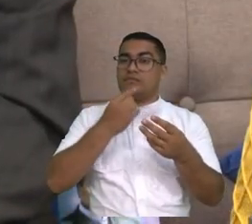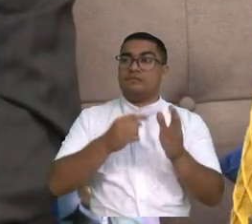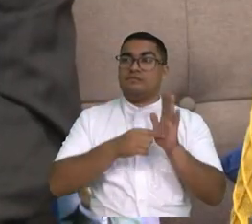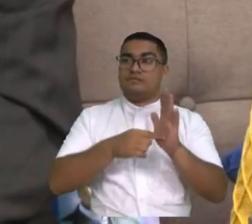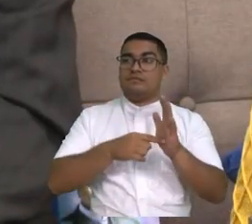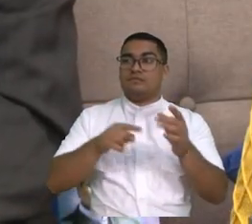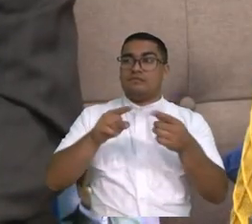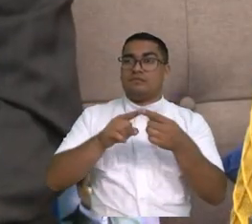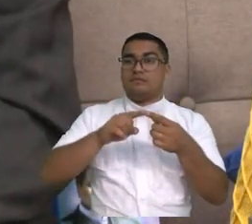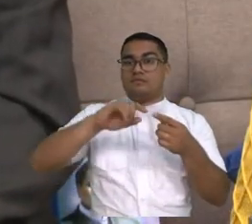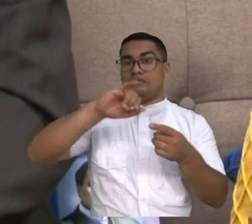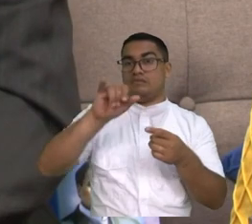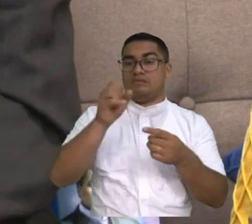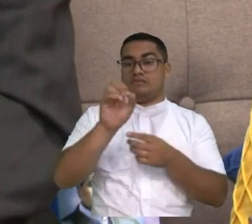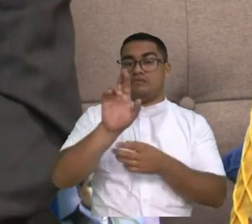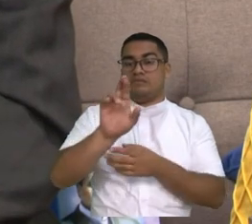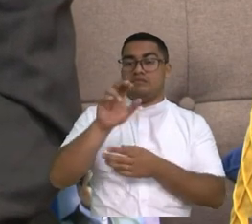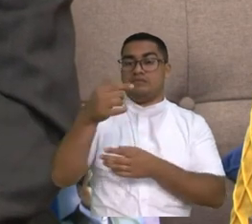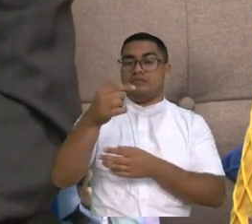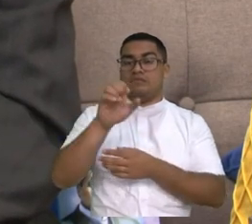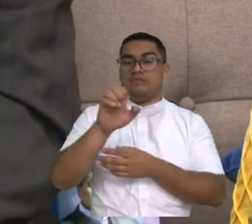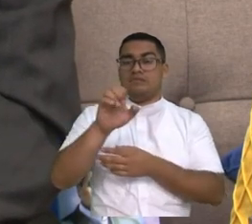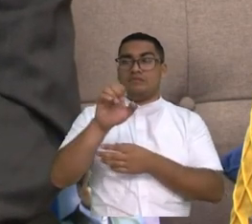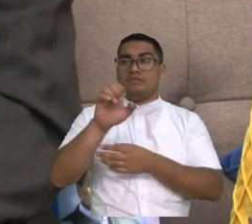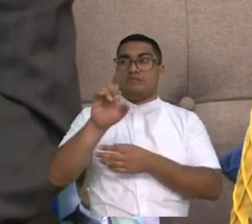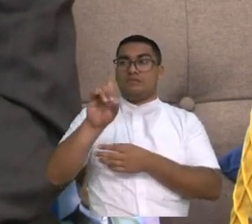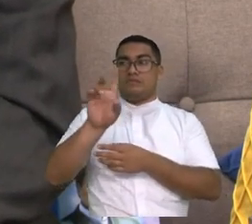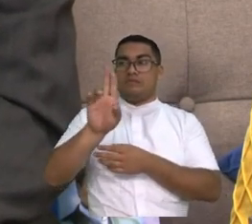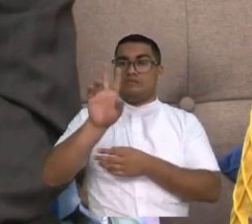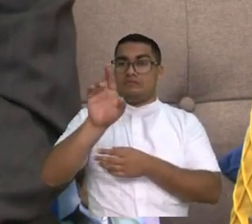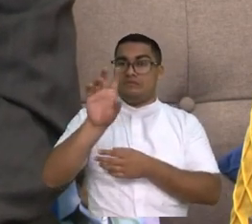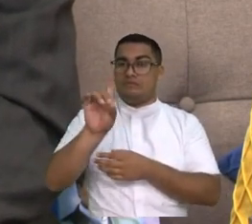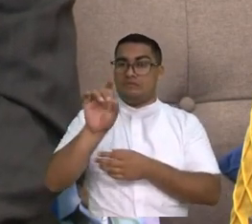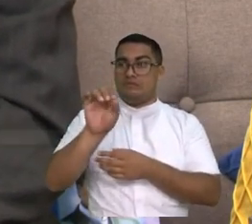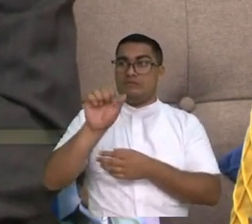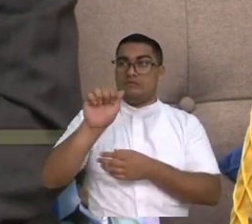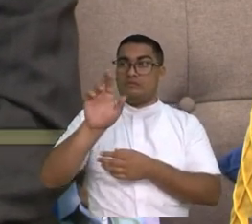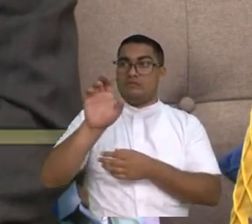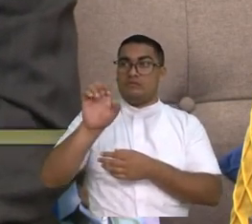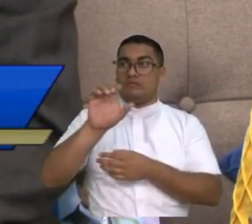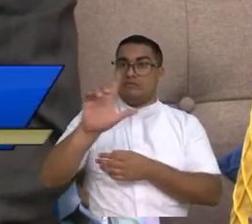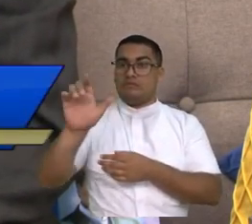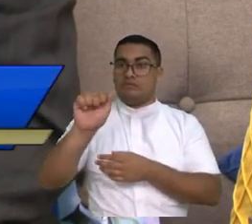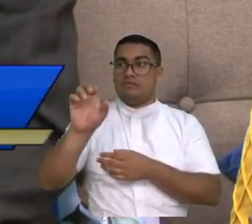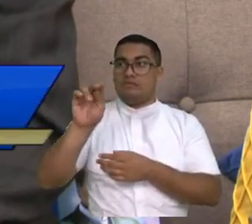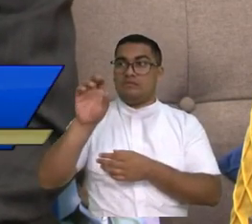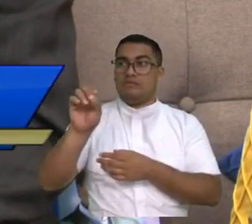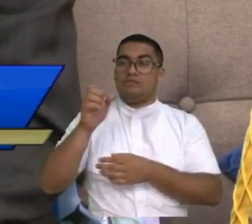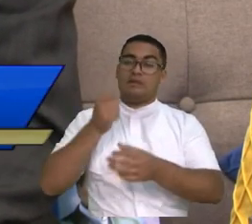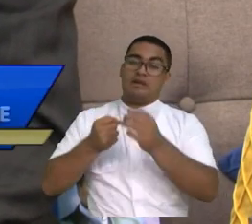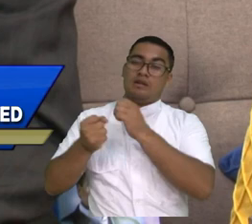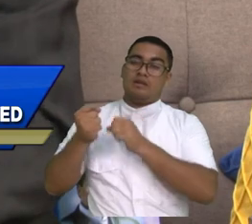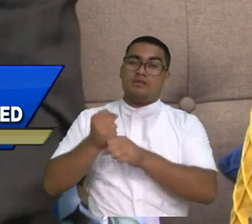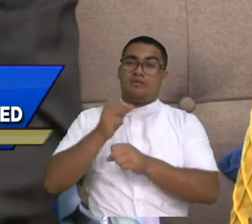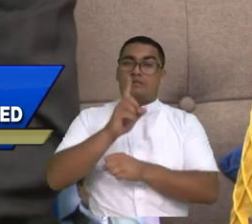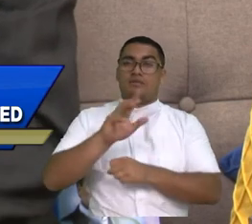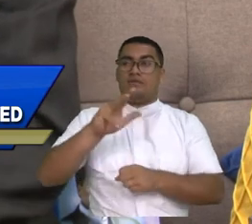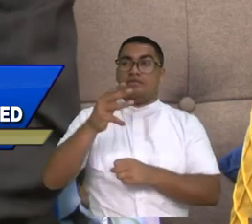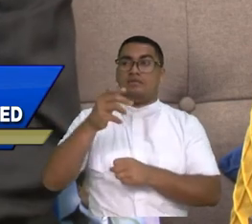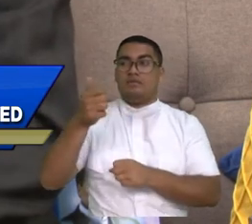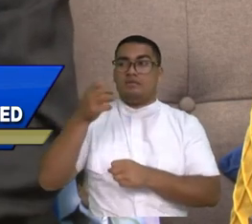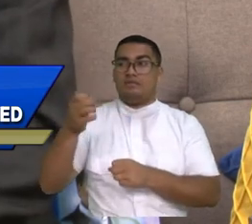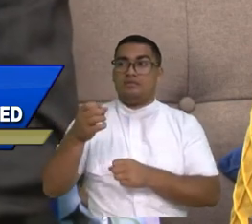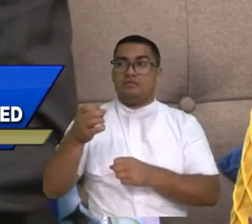Jorge Eduardo Arellano, el doctor Jorge Eduardo Arellano, estudia a Darío meticulosamente desde los años 60. Okay. Entonces, es